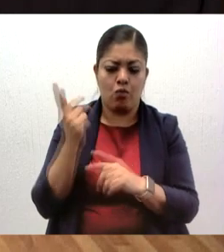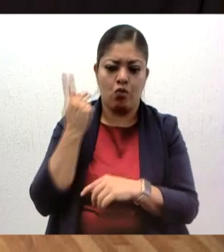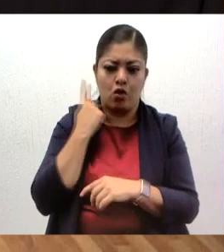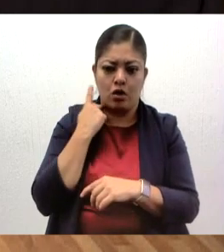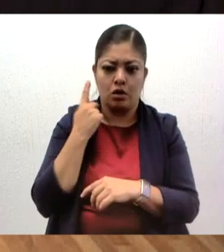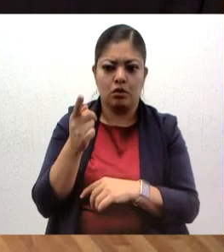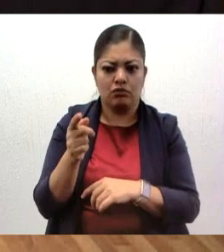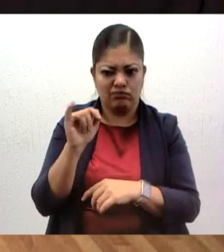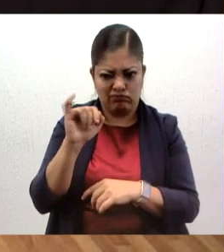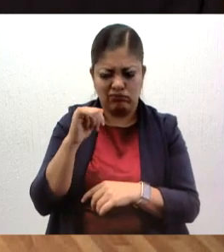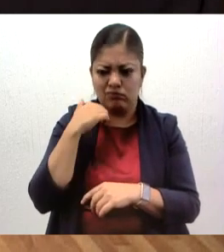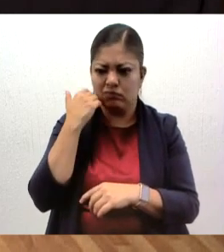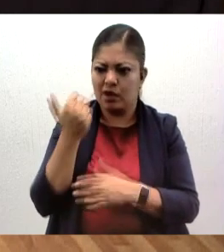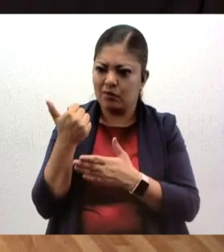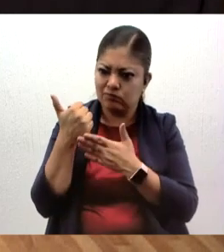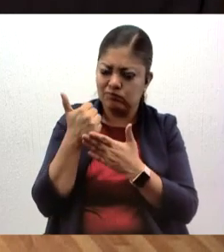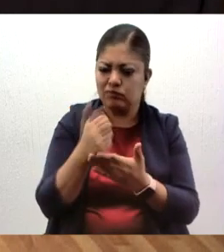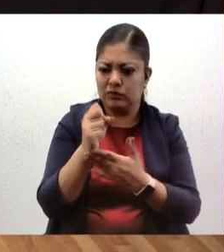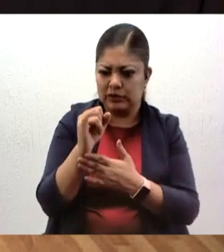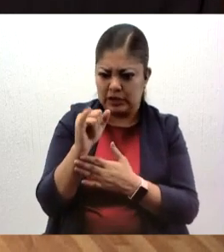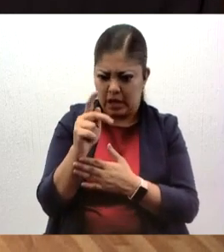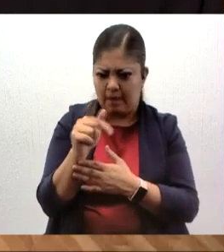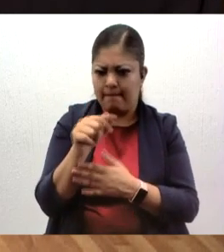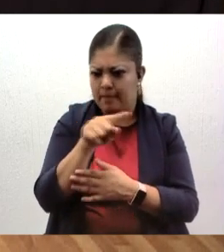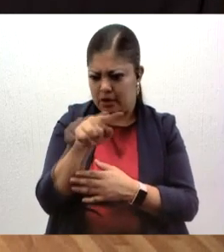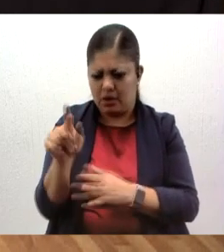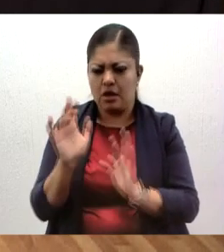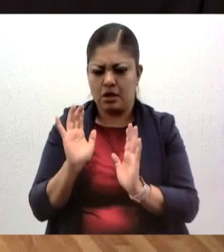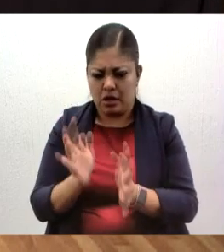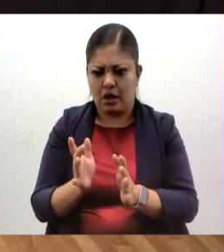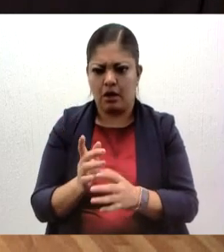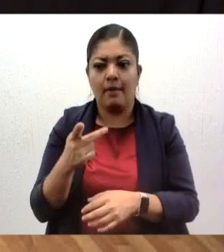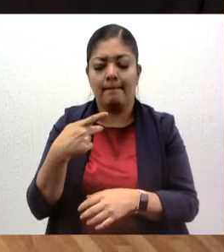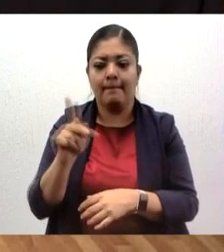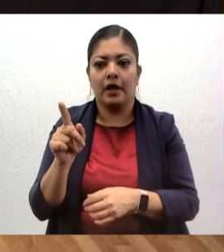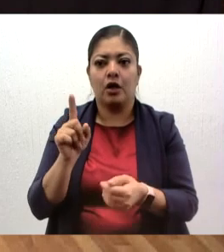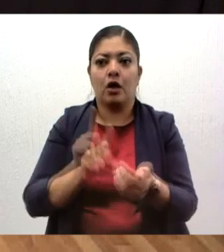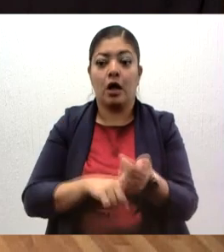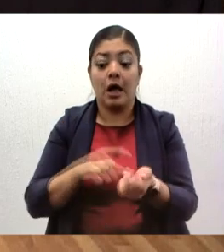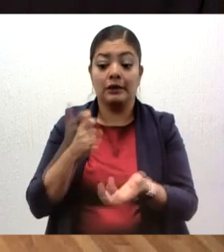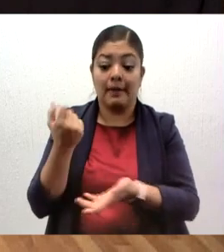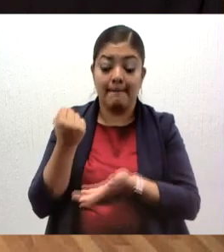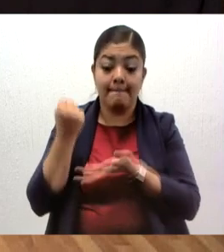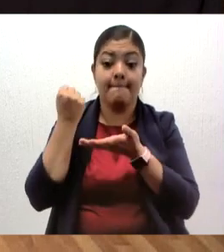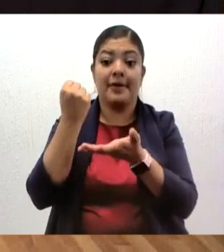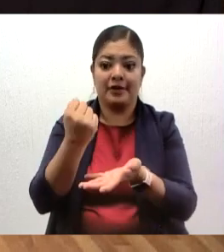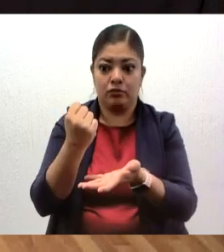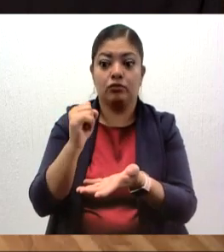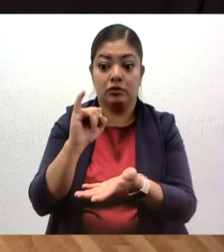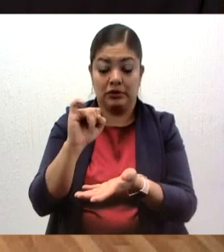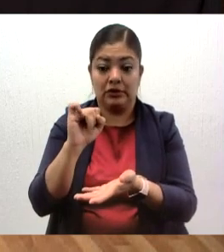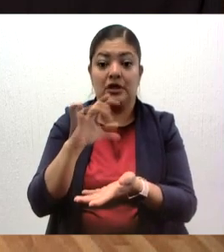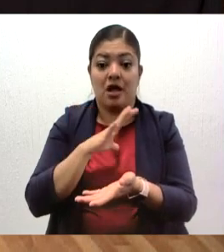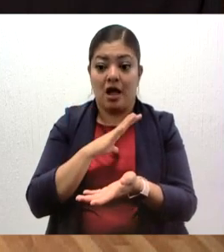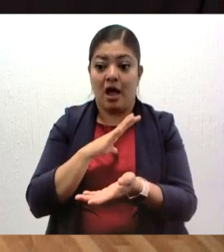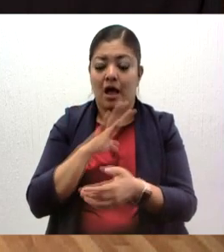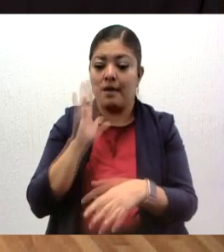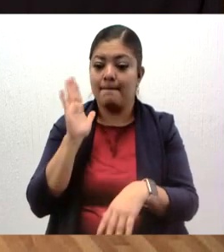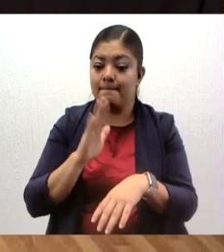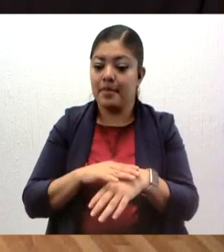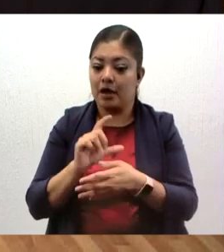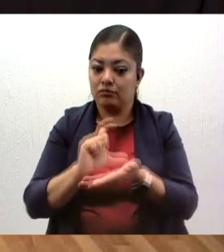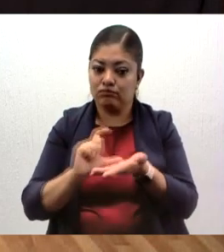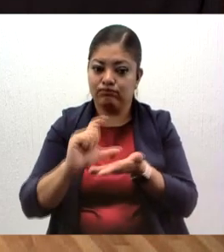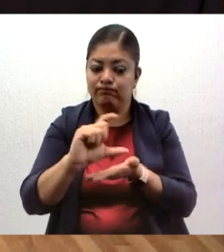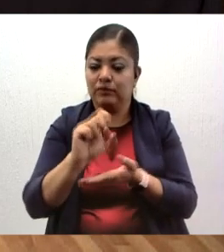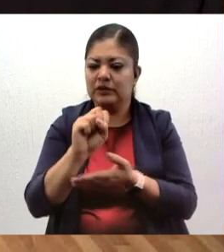al siapa ustedes también al parecer todo apunta que en el presupuesto sí va un recurso en específico para el siapa Pero qué